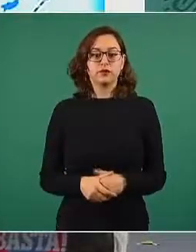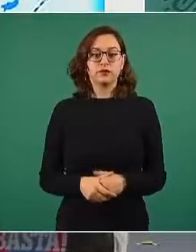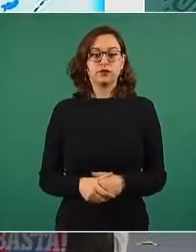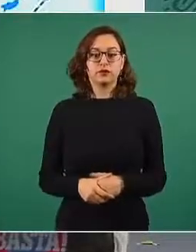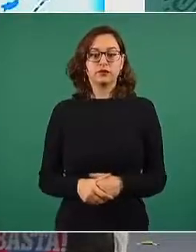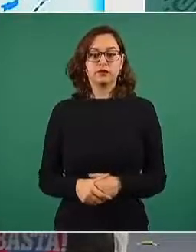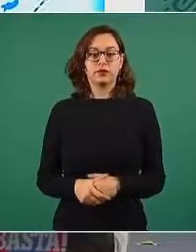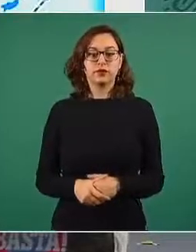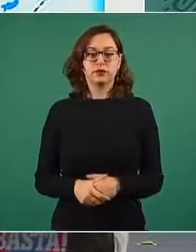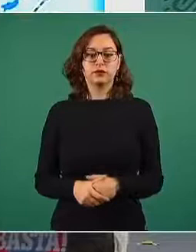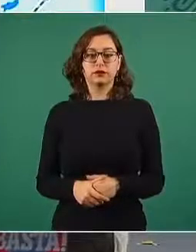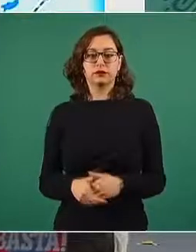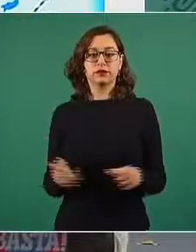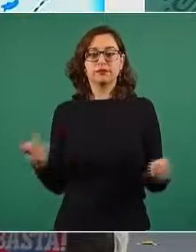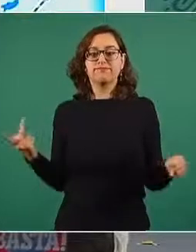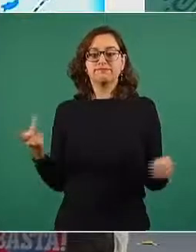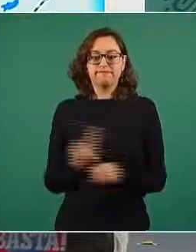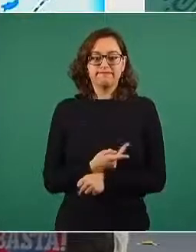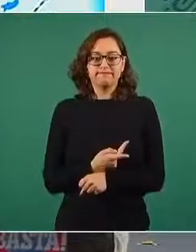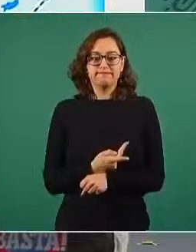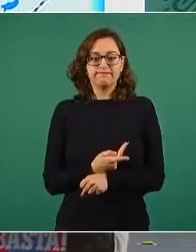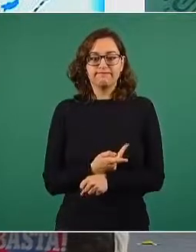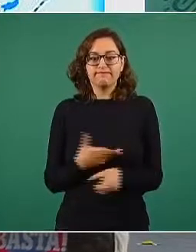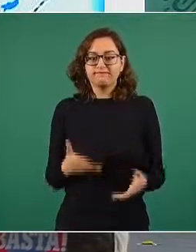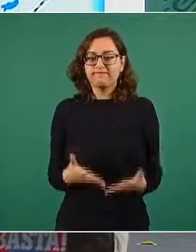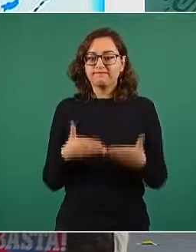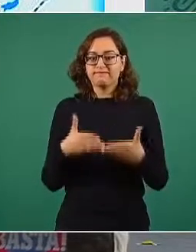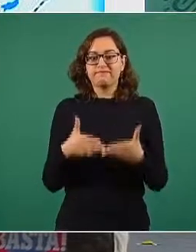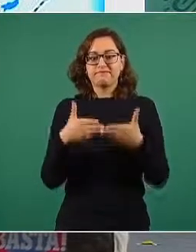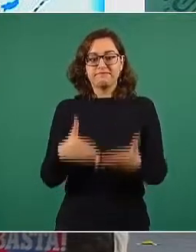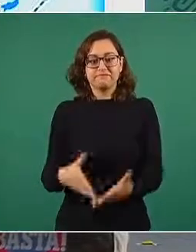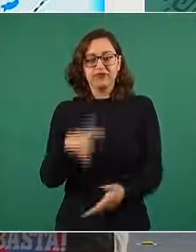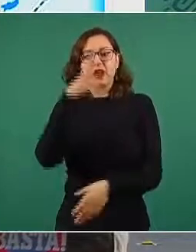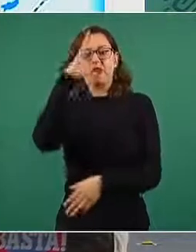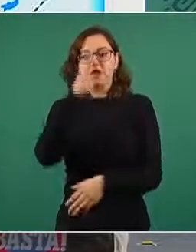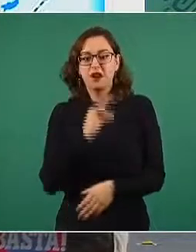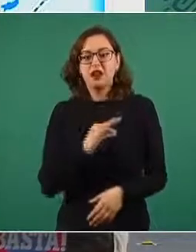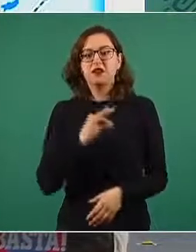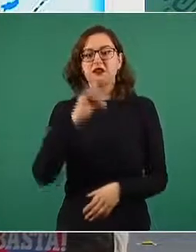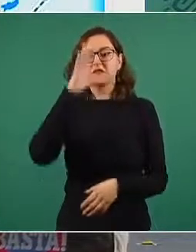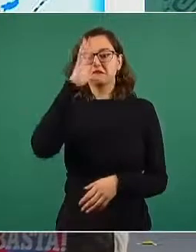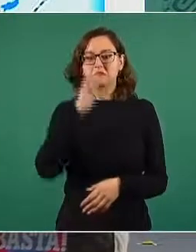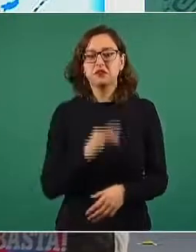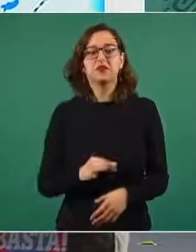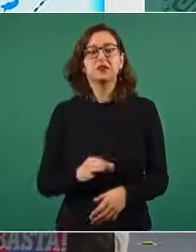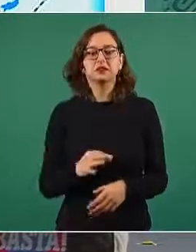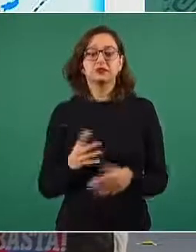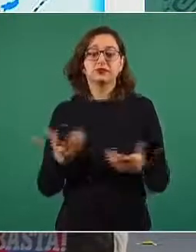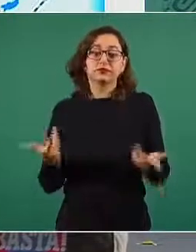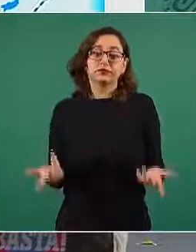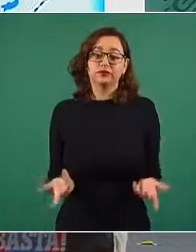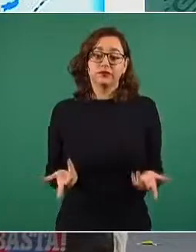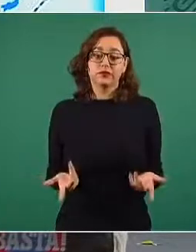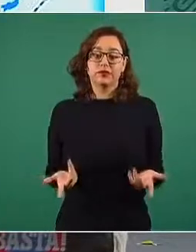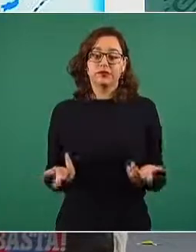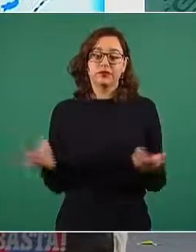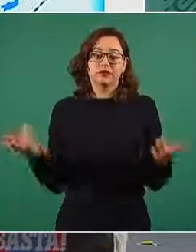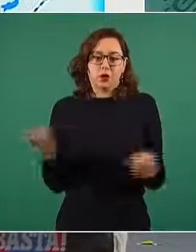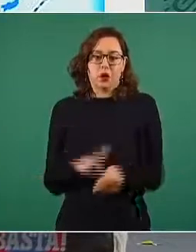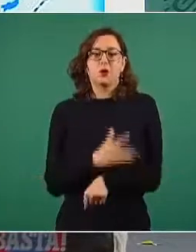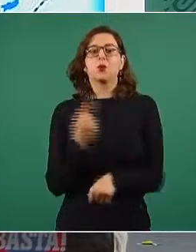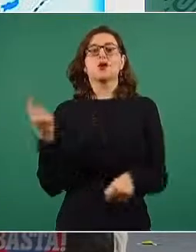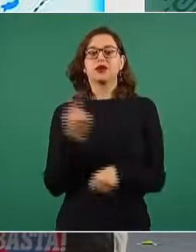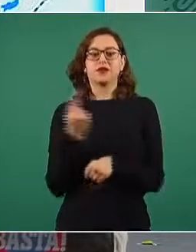no tuvo mucho éxito porque Asia no tenía el desarrollo que